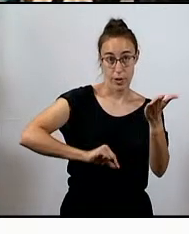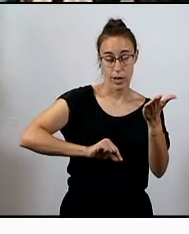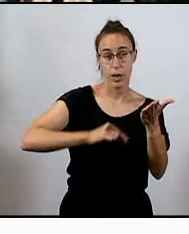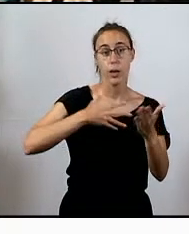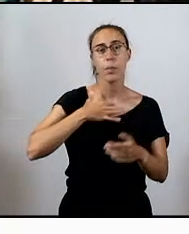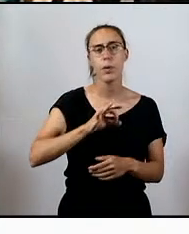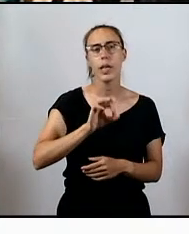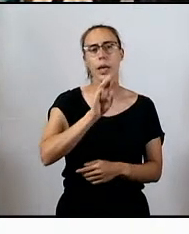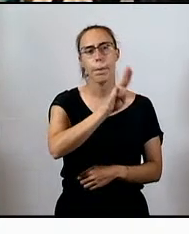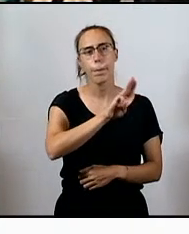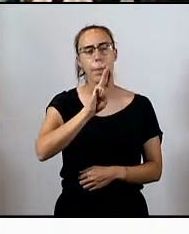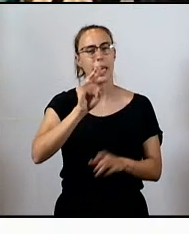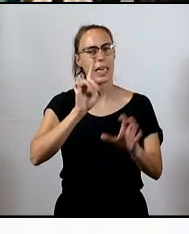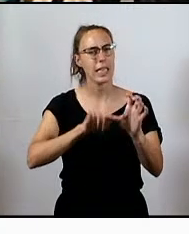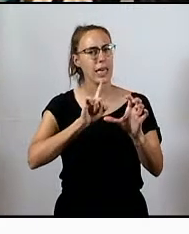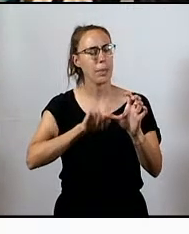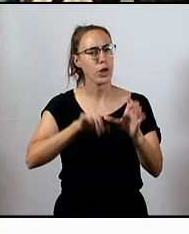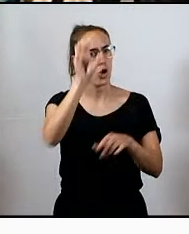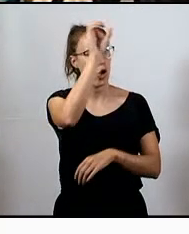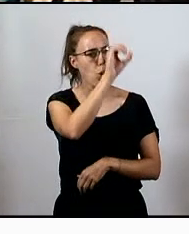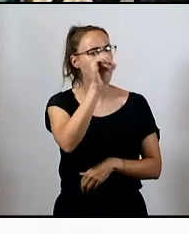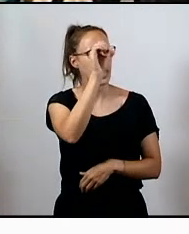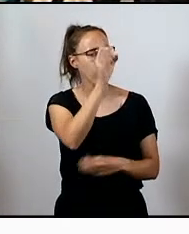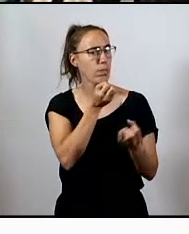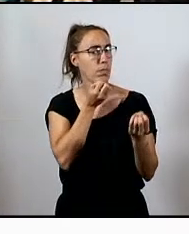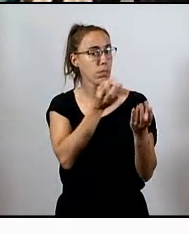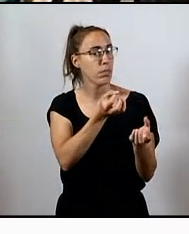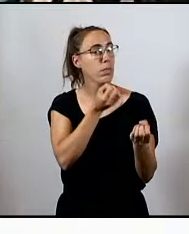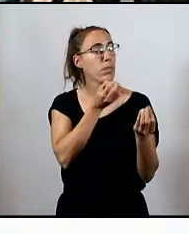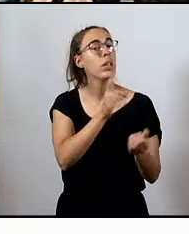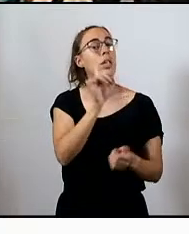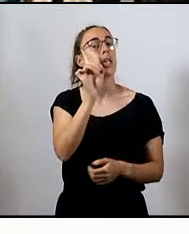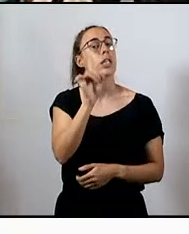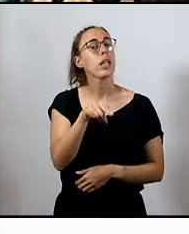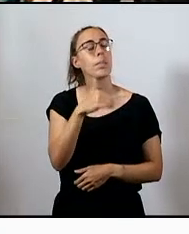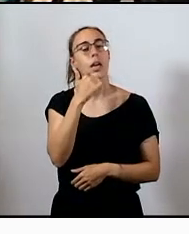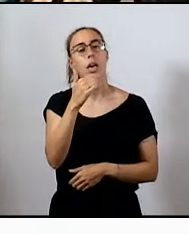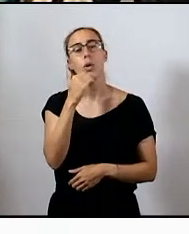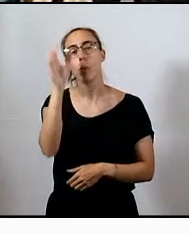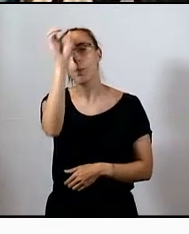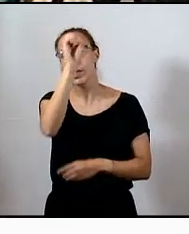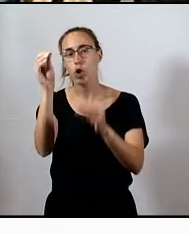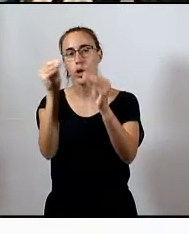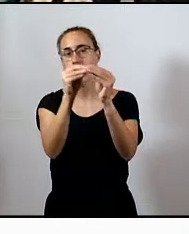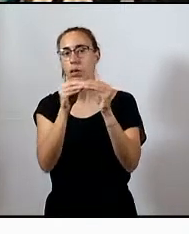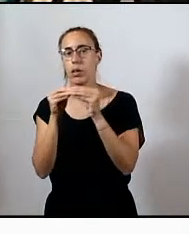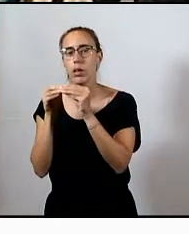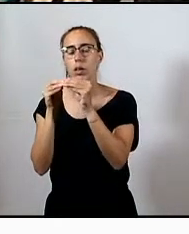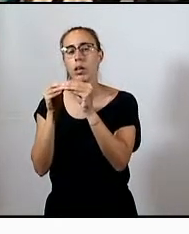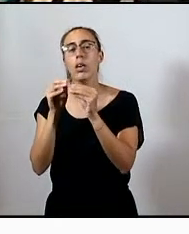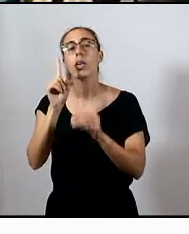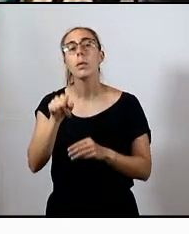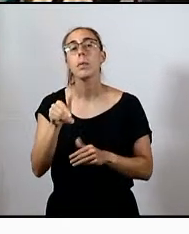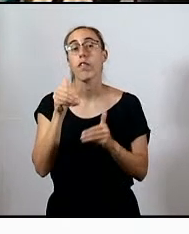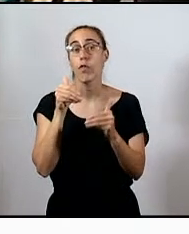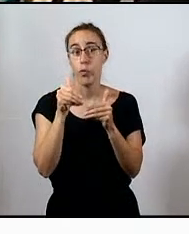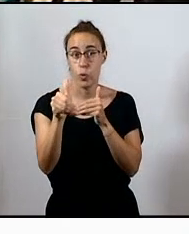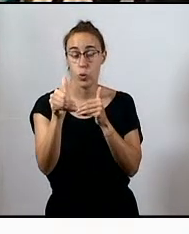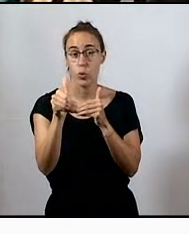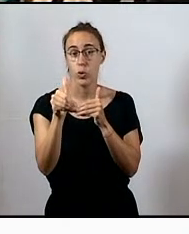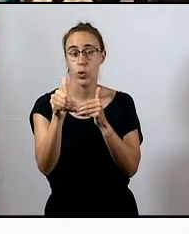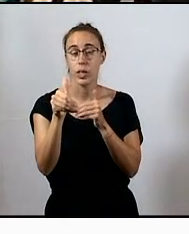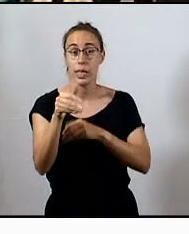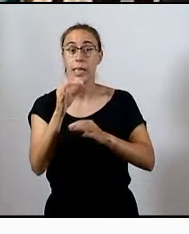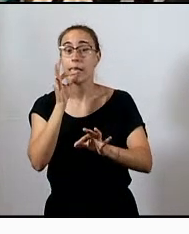PP extremeño y qué postura en común se ha adoptado, y de cara al próximo 6 de